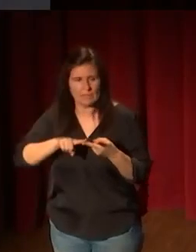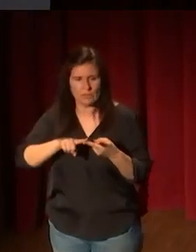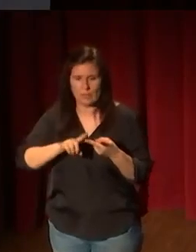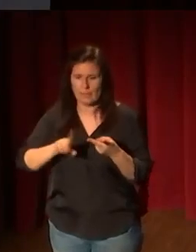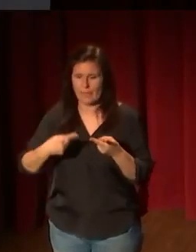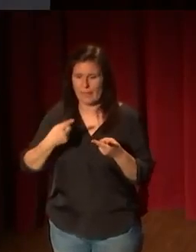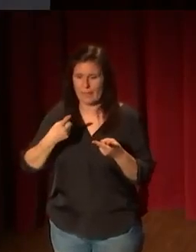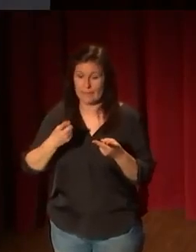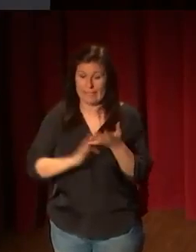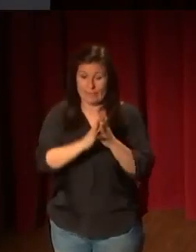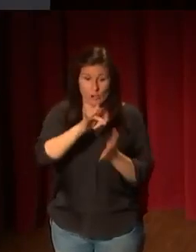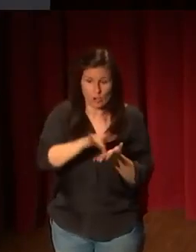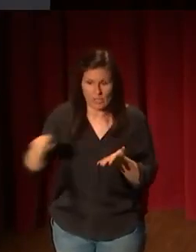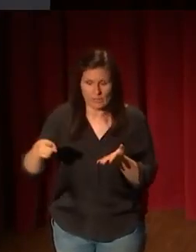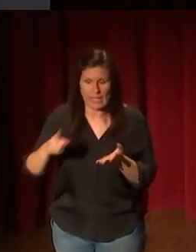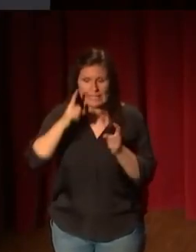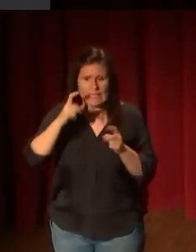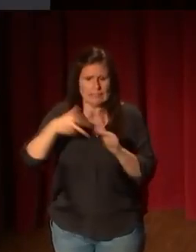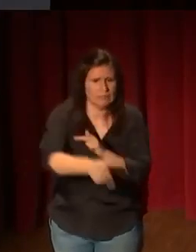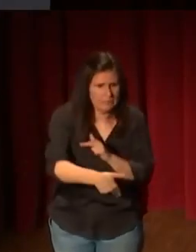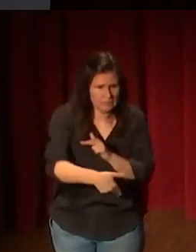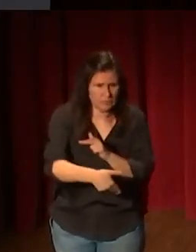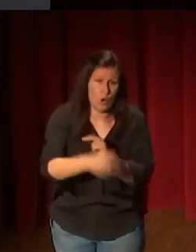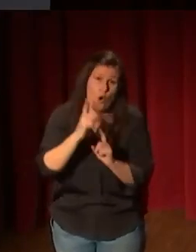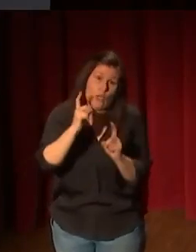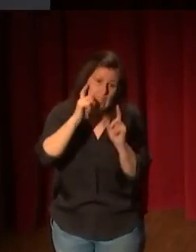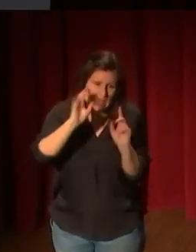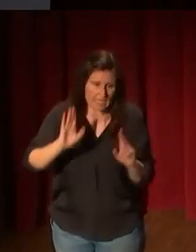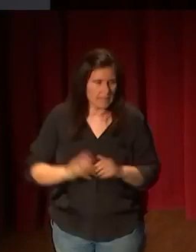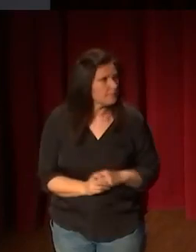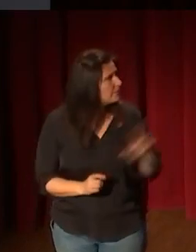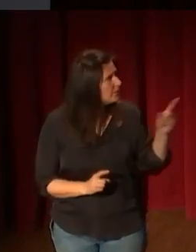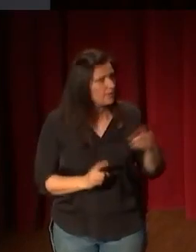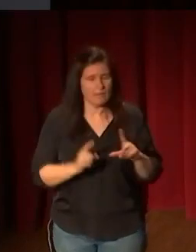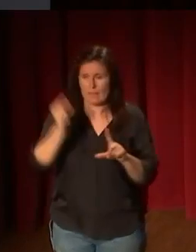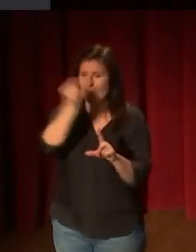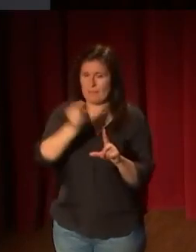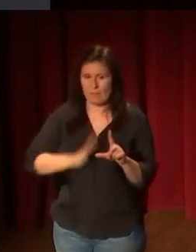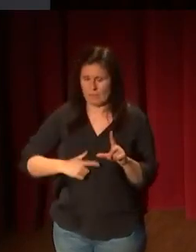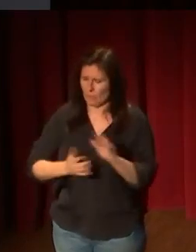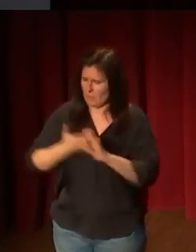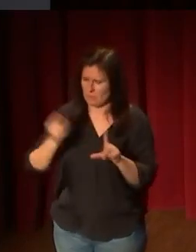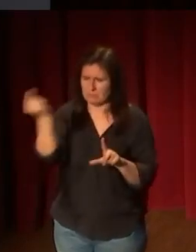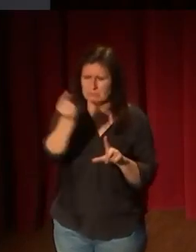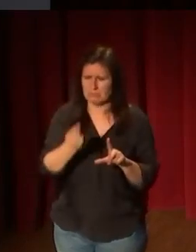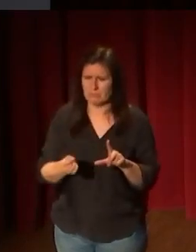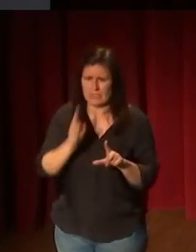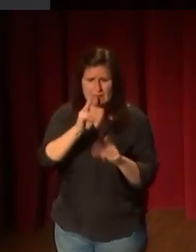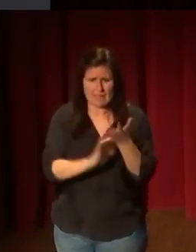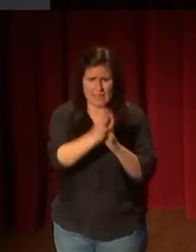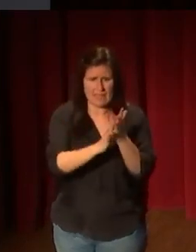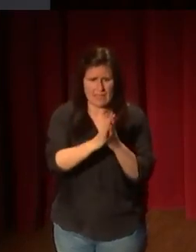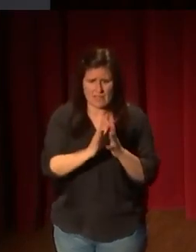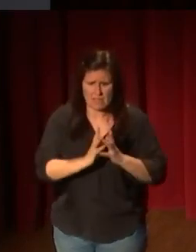para atajar los incendios o al menos para intentarlo bueno pues él hace este primer boceto rápido donde se ven las llamas